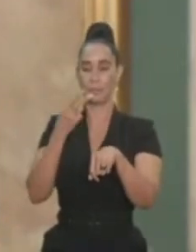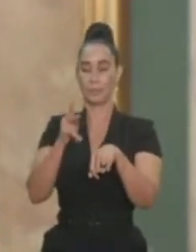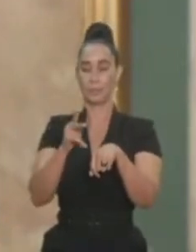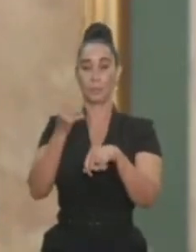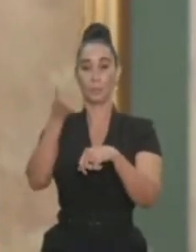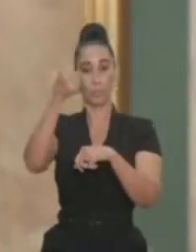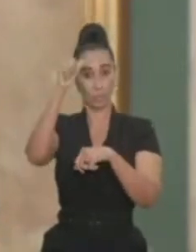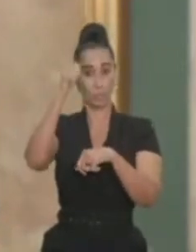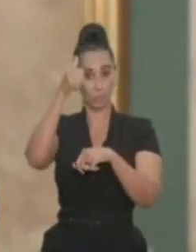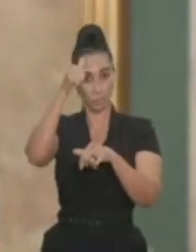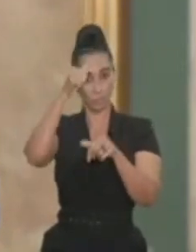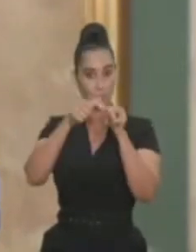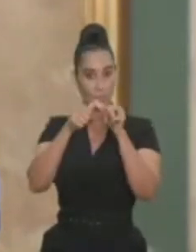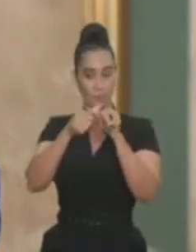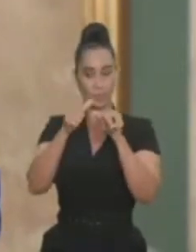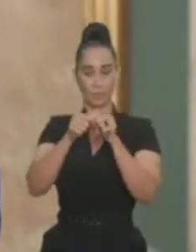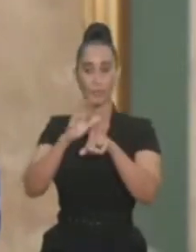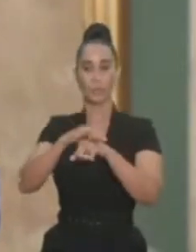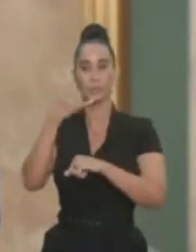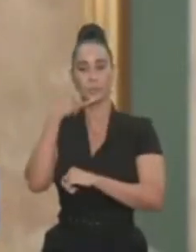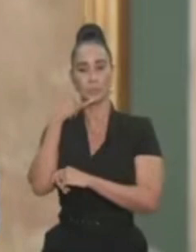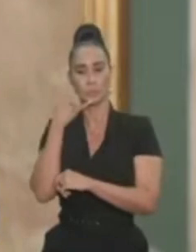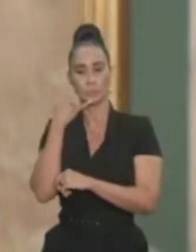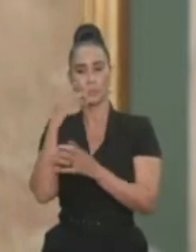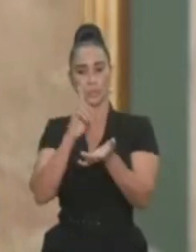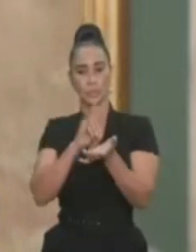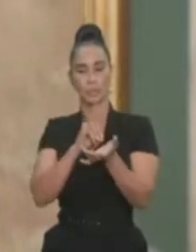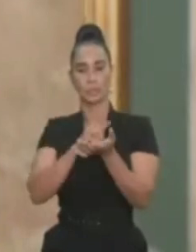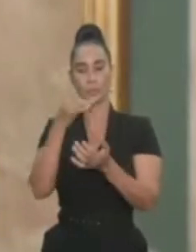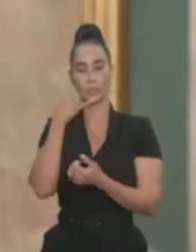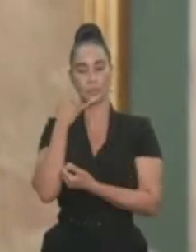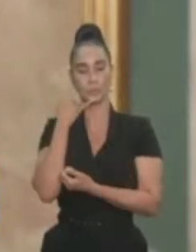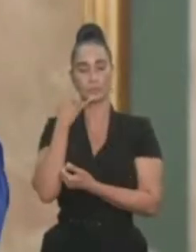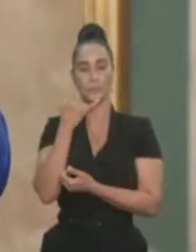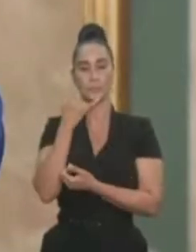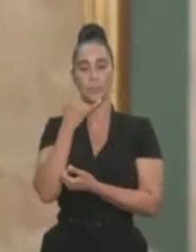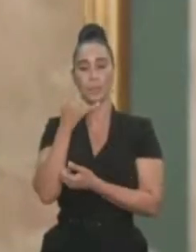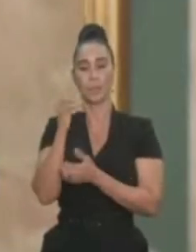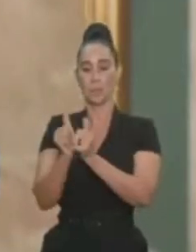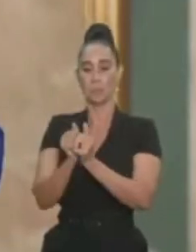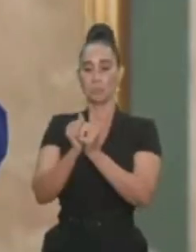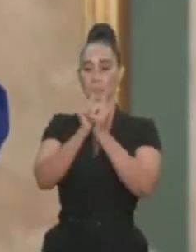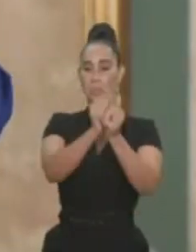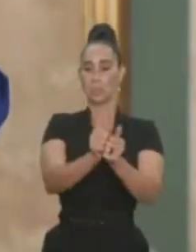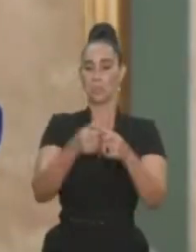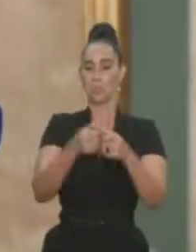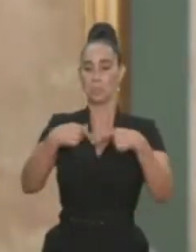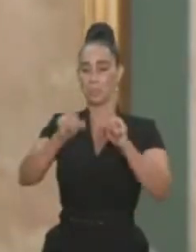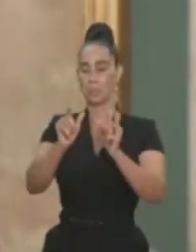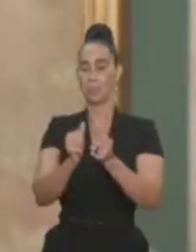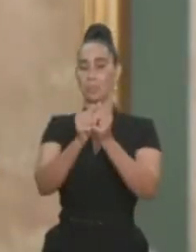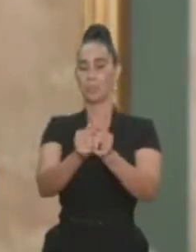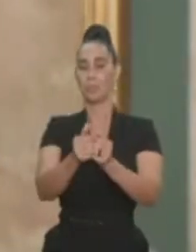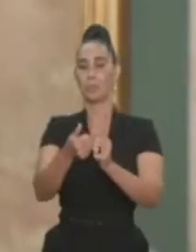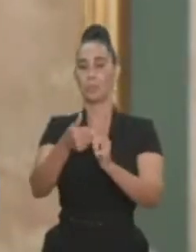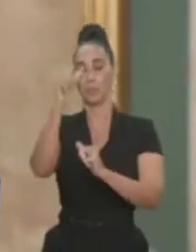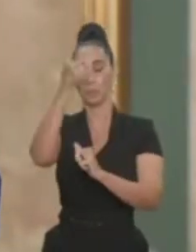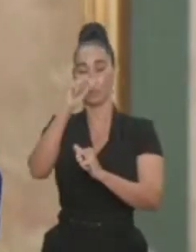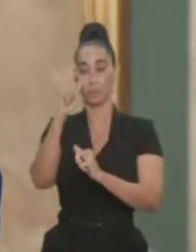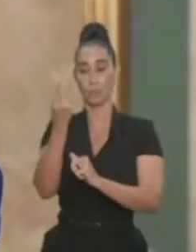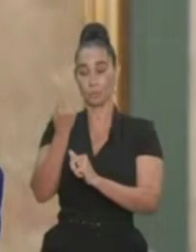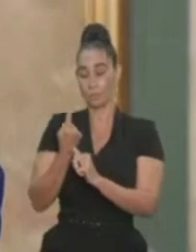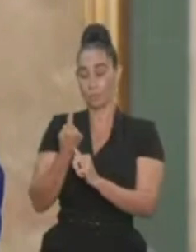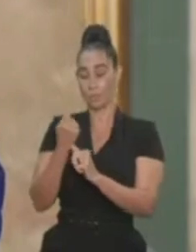un domingo, llamó al médico, me acompañó, yo estaba ya el domingo solo en mi